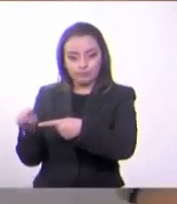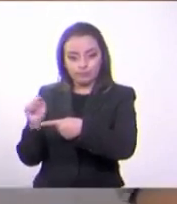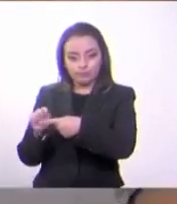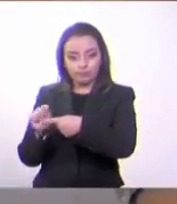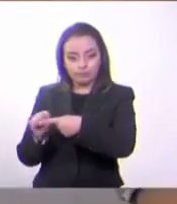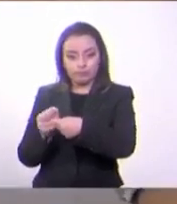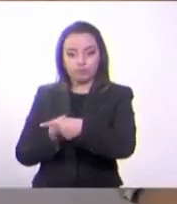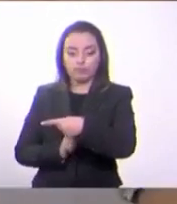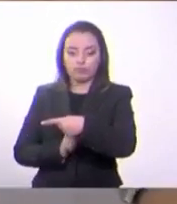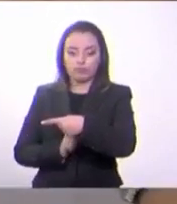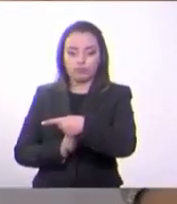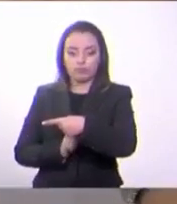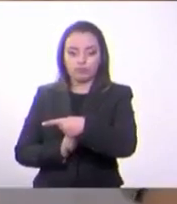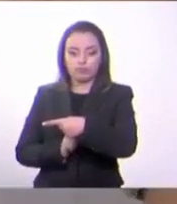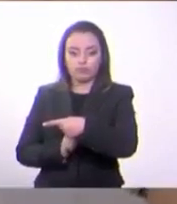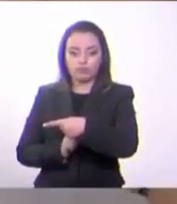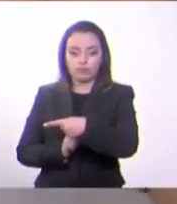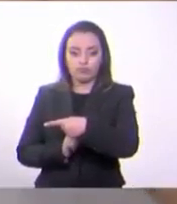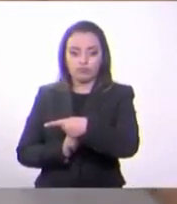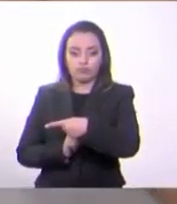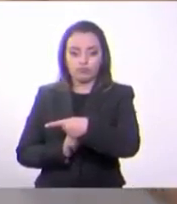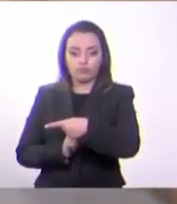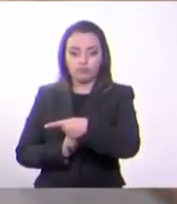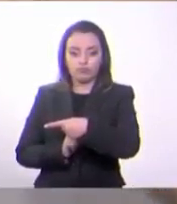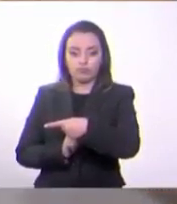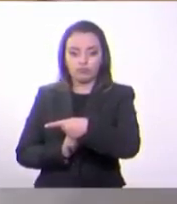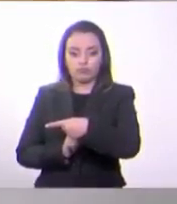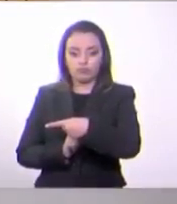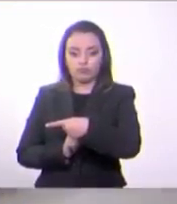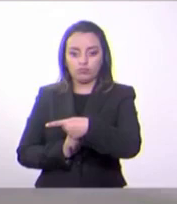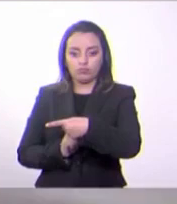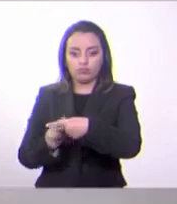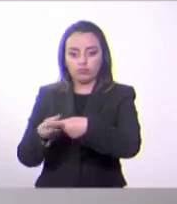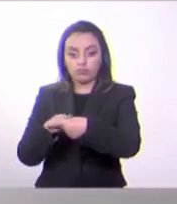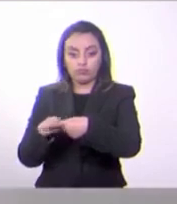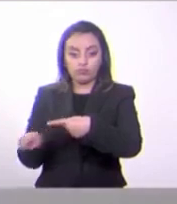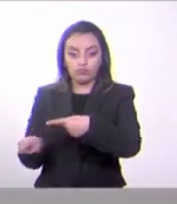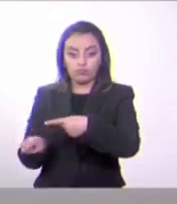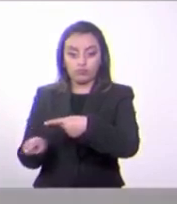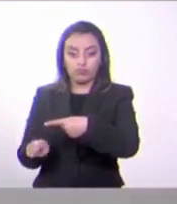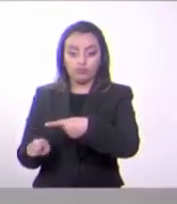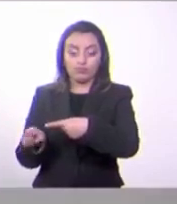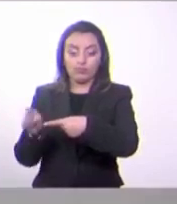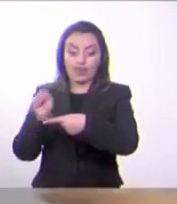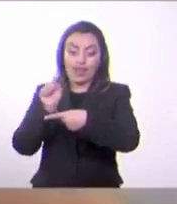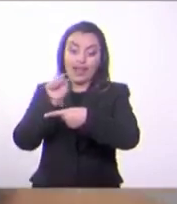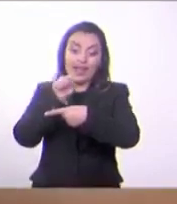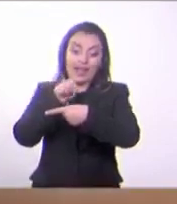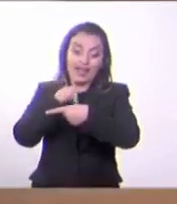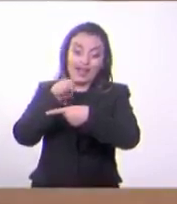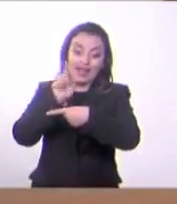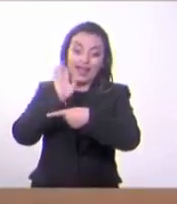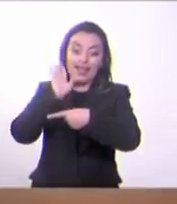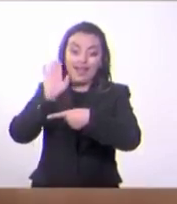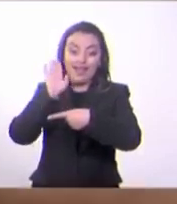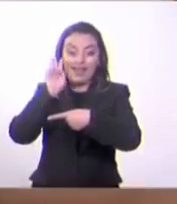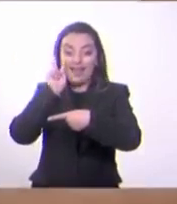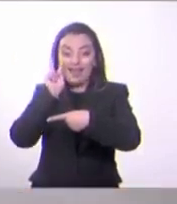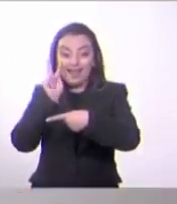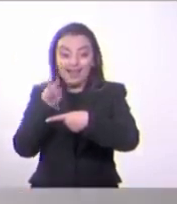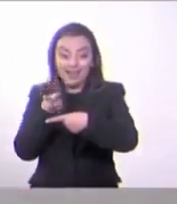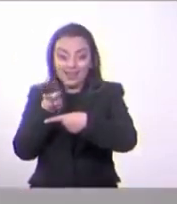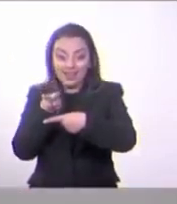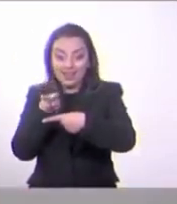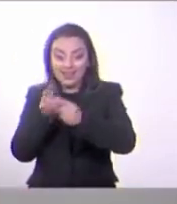Voy a trazar una línea horizontal. Ya entendí, si te fijas, lo mismo que habíamos